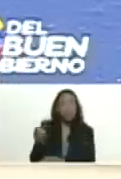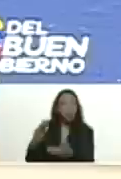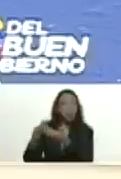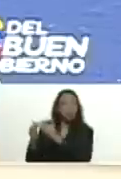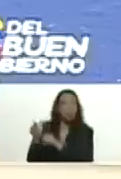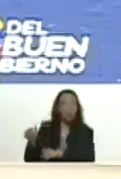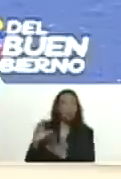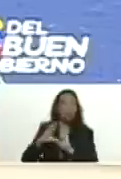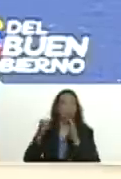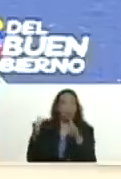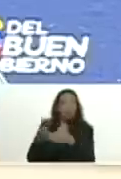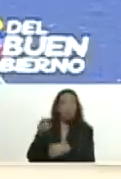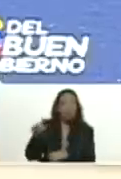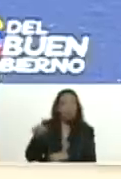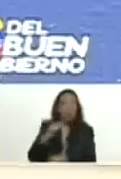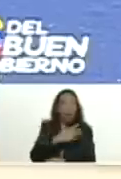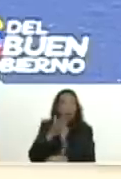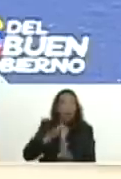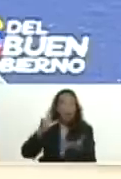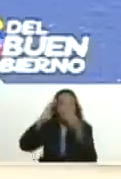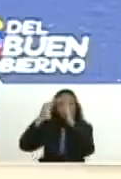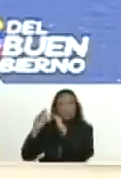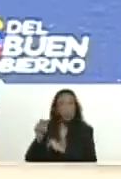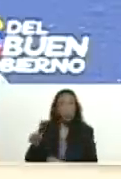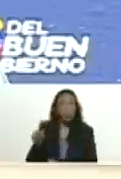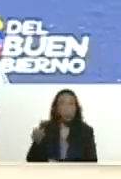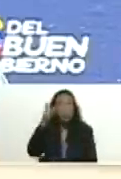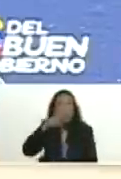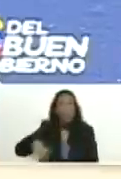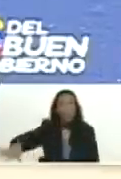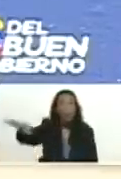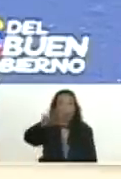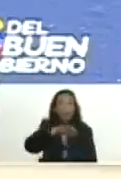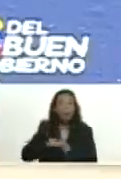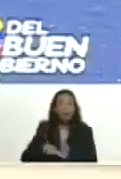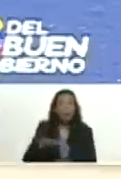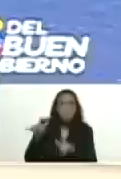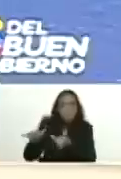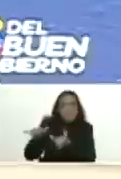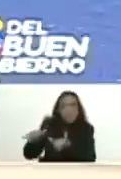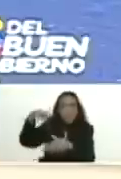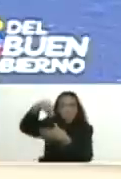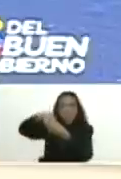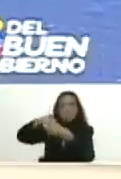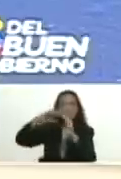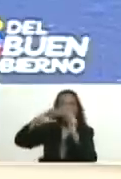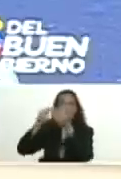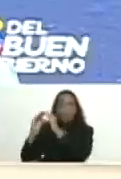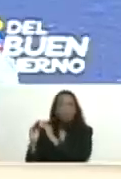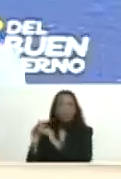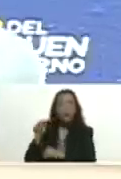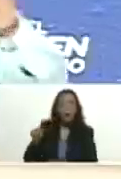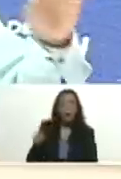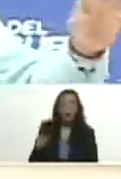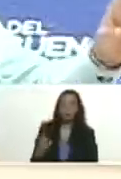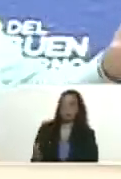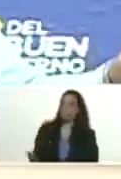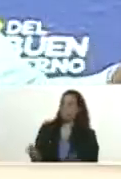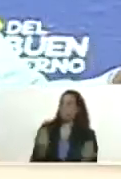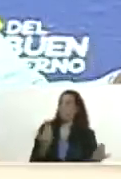El nivel de organización que tiene hoy por hoy nuestro pueblo a nivel territorial, a nivel de las comunidades,